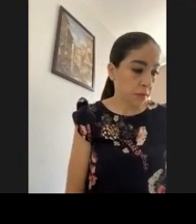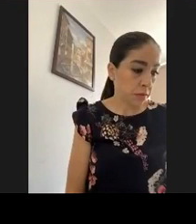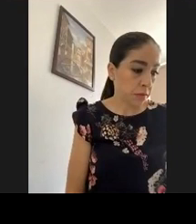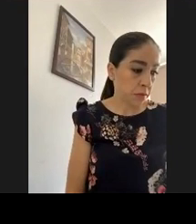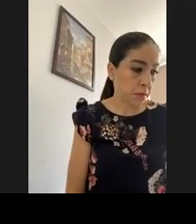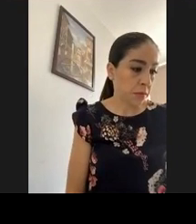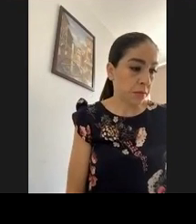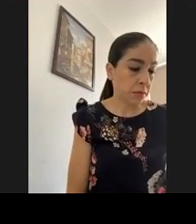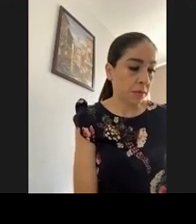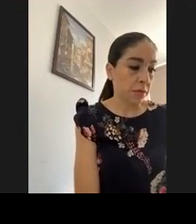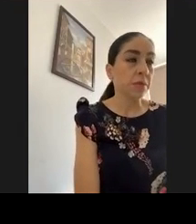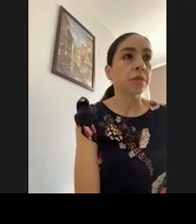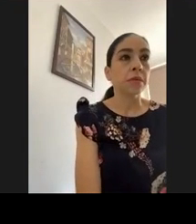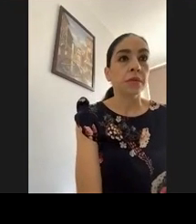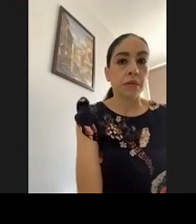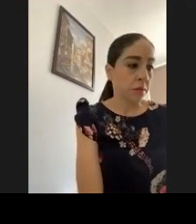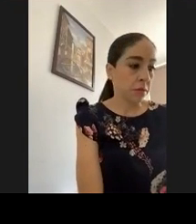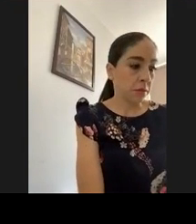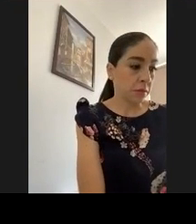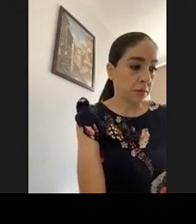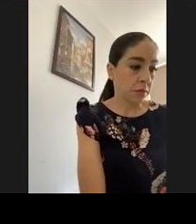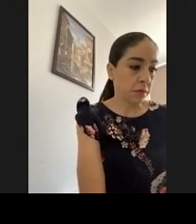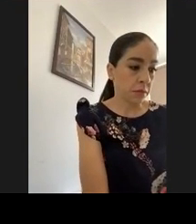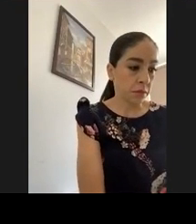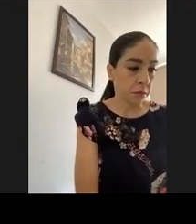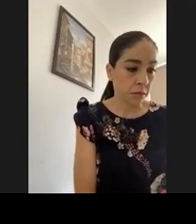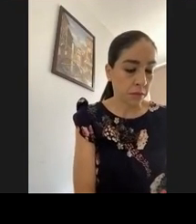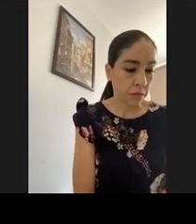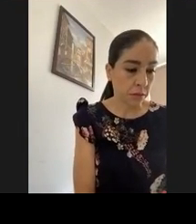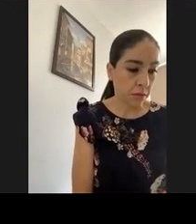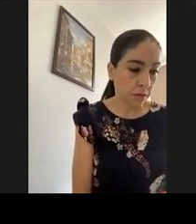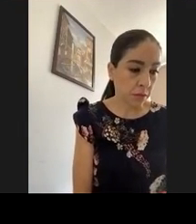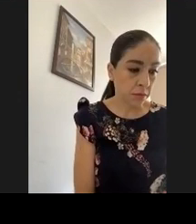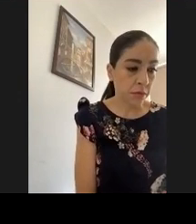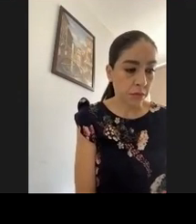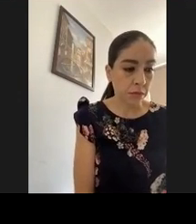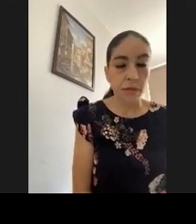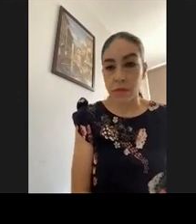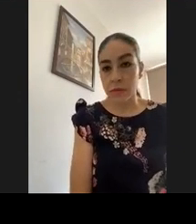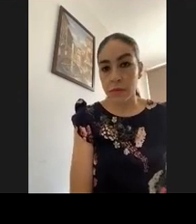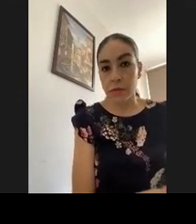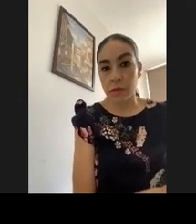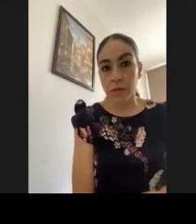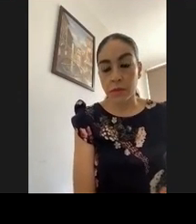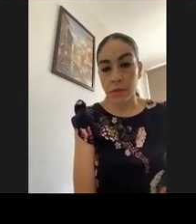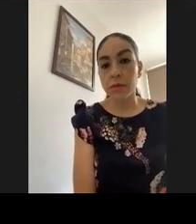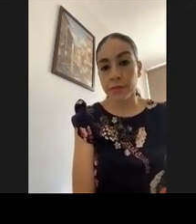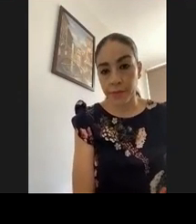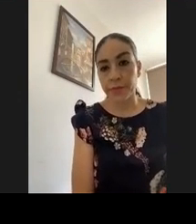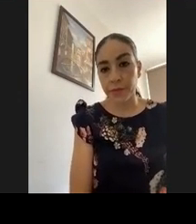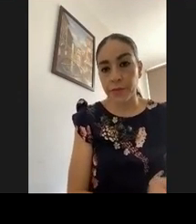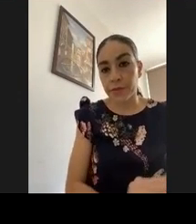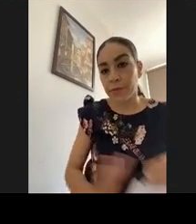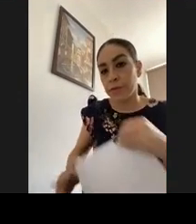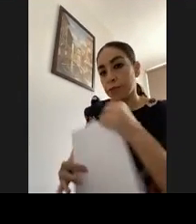un obstáculo. Pero creo que lejos de eso significó una gran posibilidad para que más gente conociera